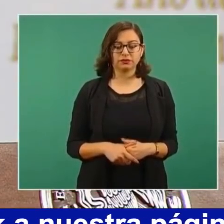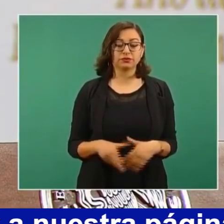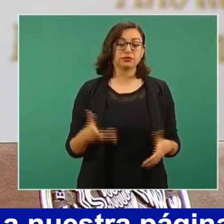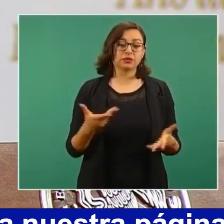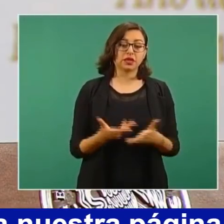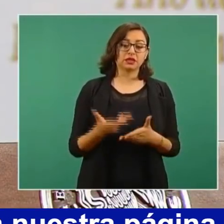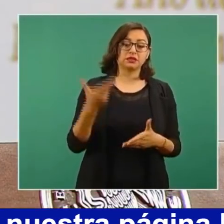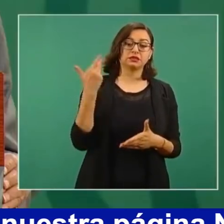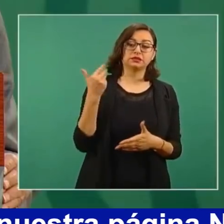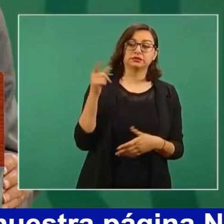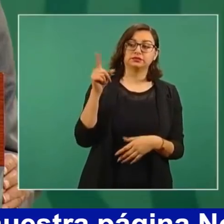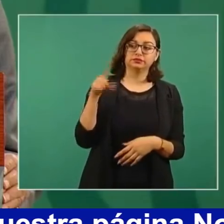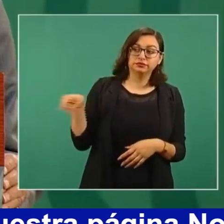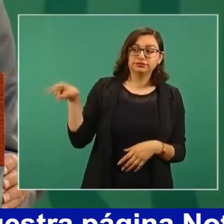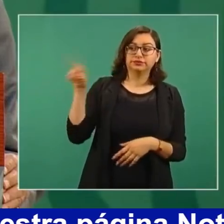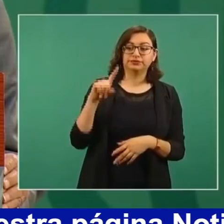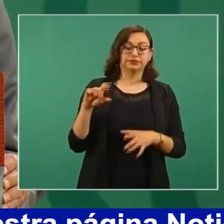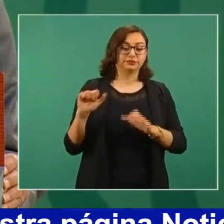conquistadores